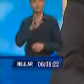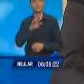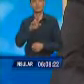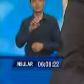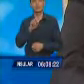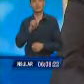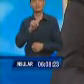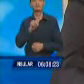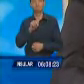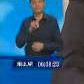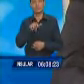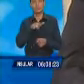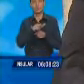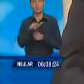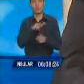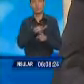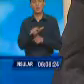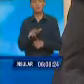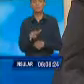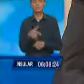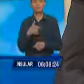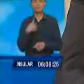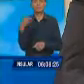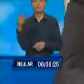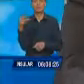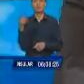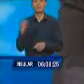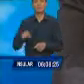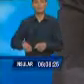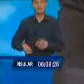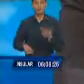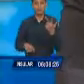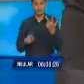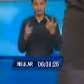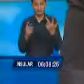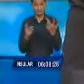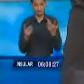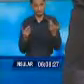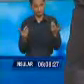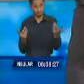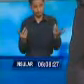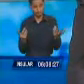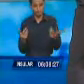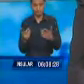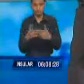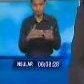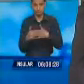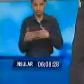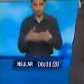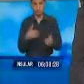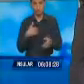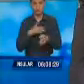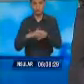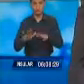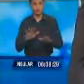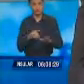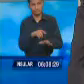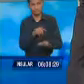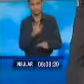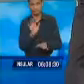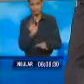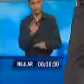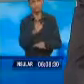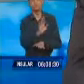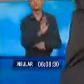una simple derrota del 3-1 en el MLE, pero seguimos siendo bicampeones. Claro que esta no es una buena carta de presentación con mi invitado, que es